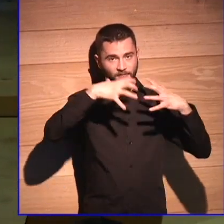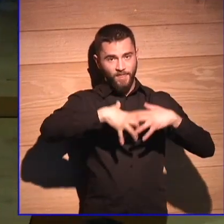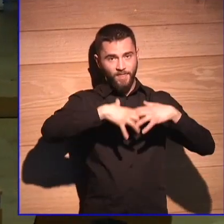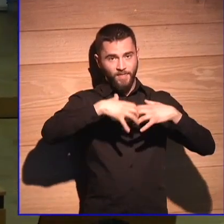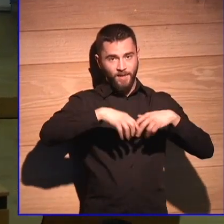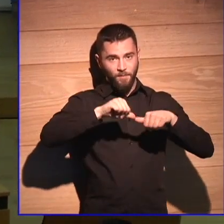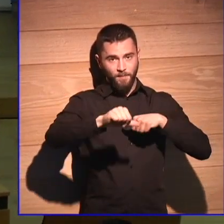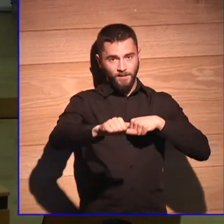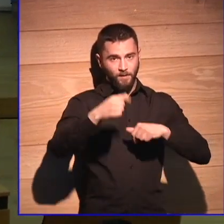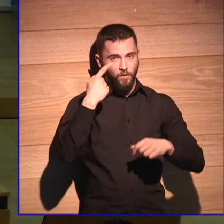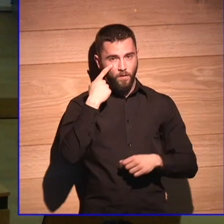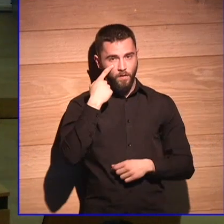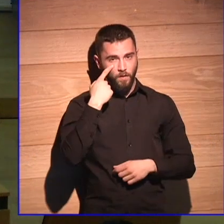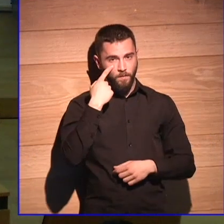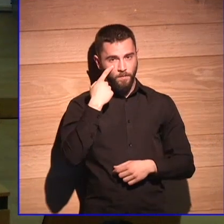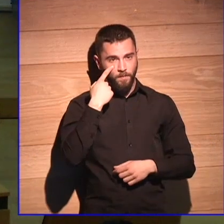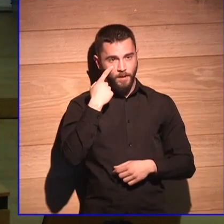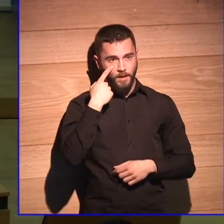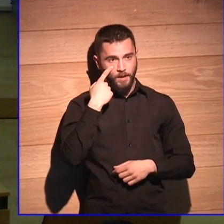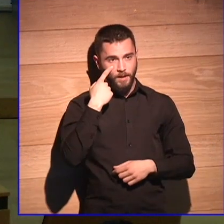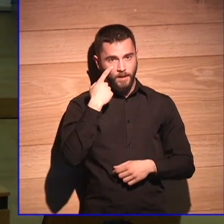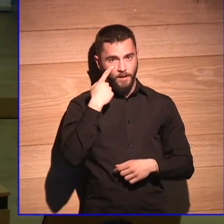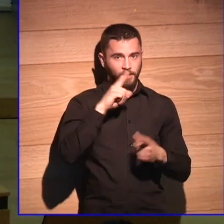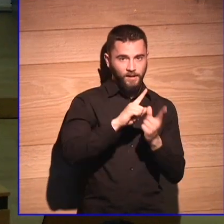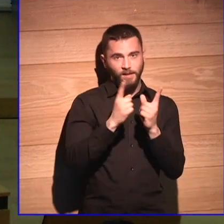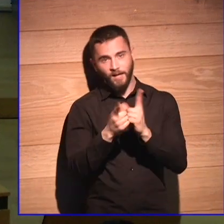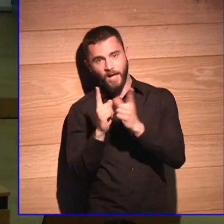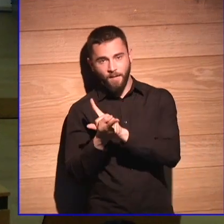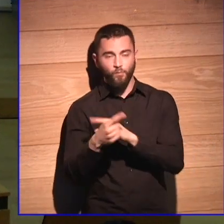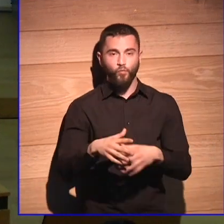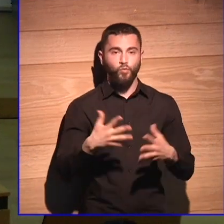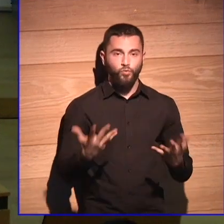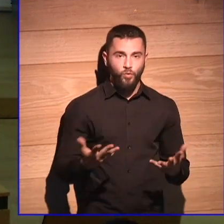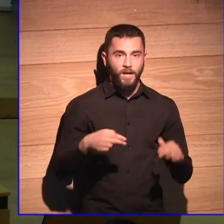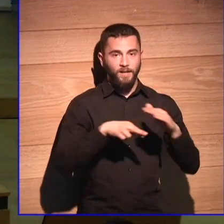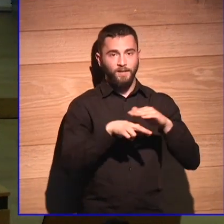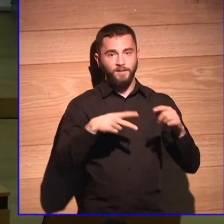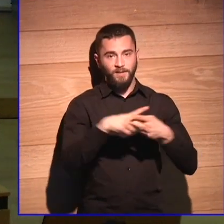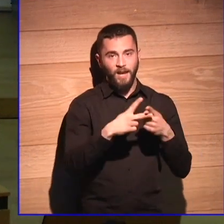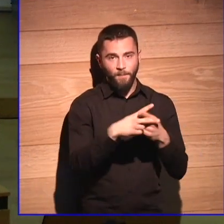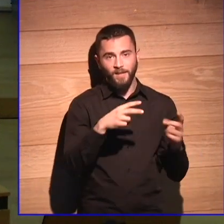para ver para dónde y cómo se está moldeando con todas estas nuevas herramientas